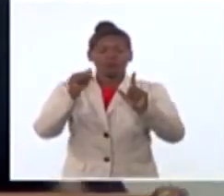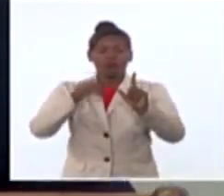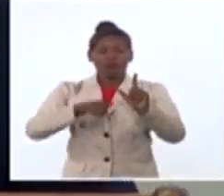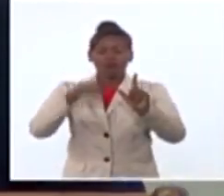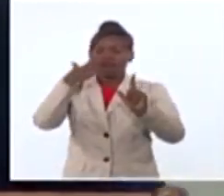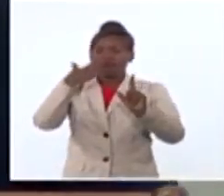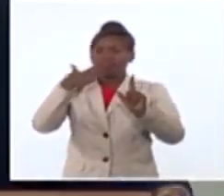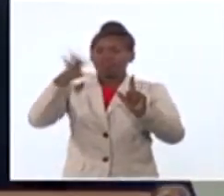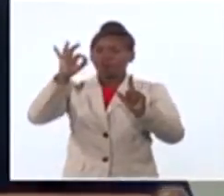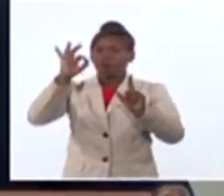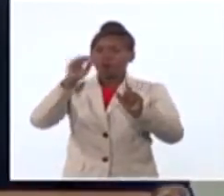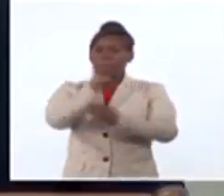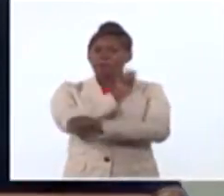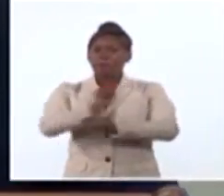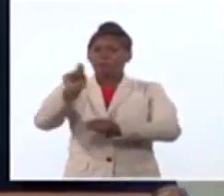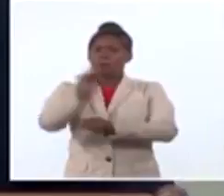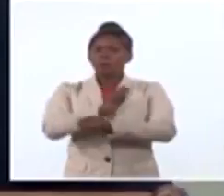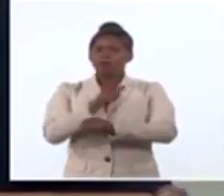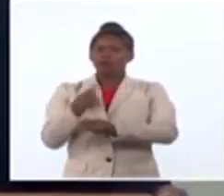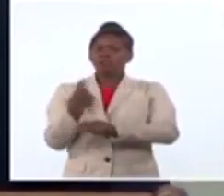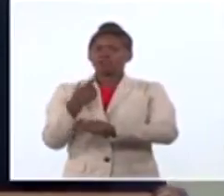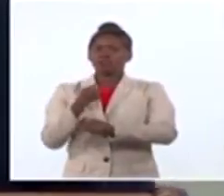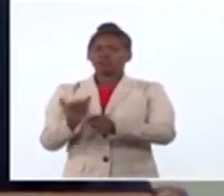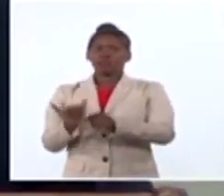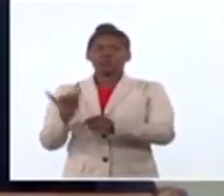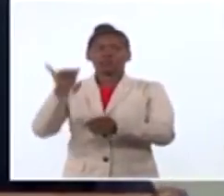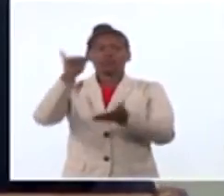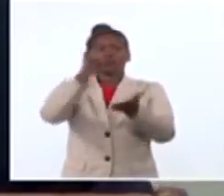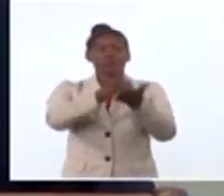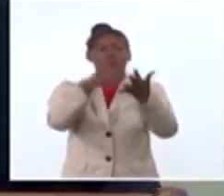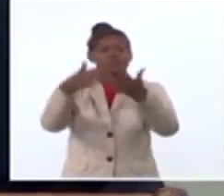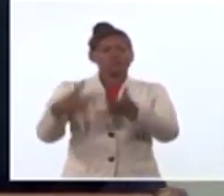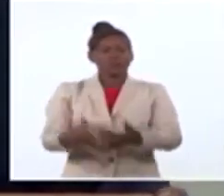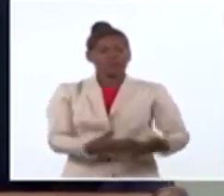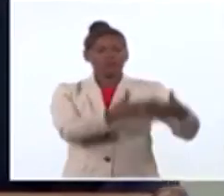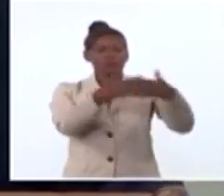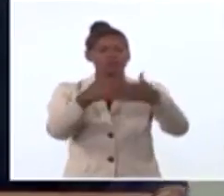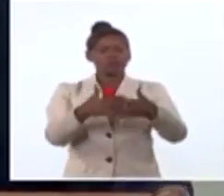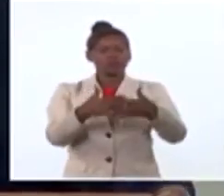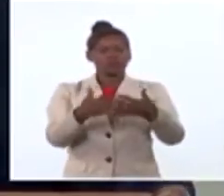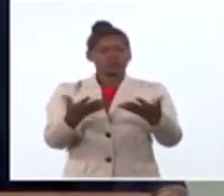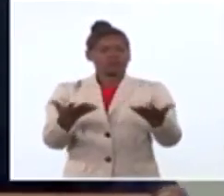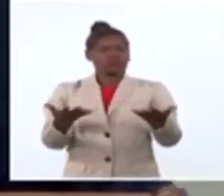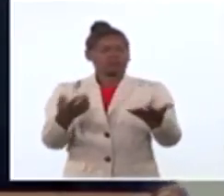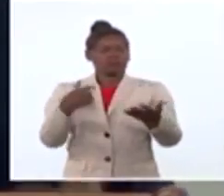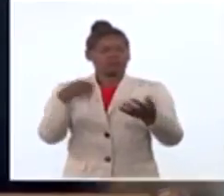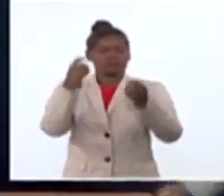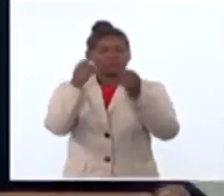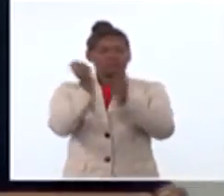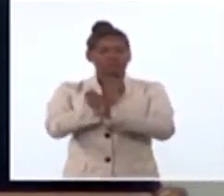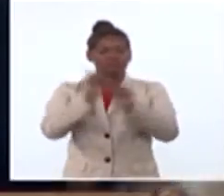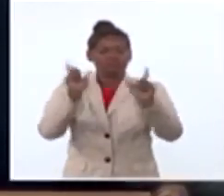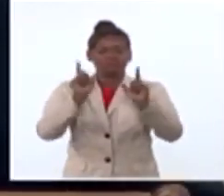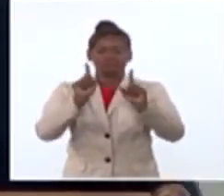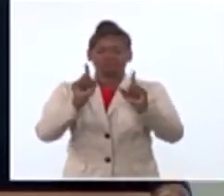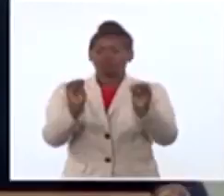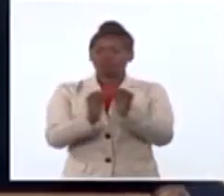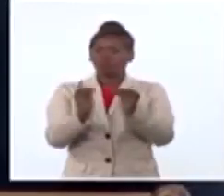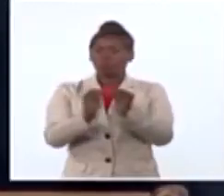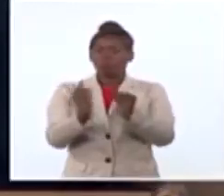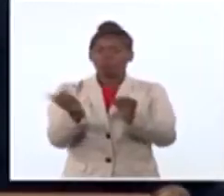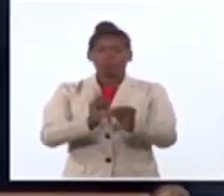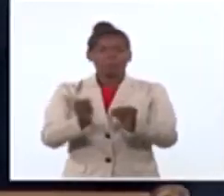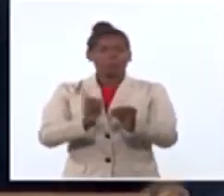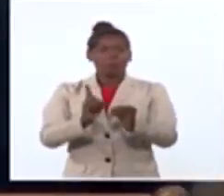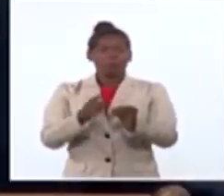estas prácticas alienta la emigración irregular, que restringe el derecho de los cubanos